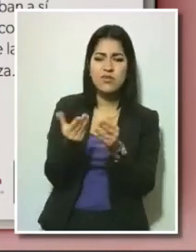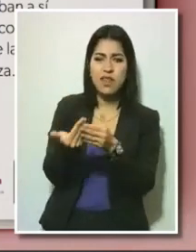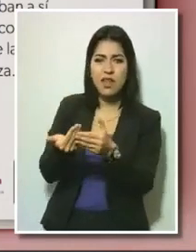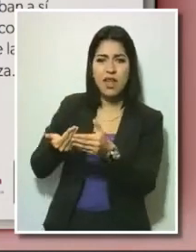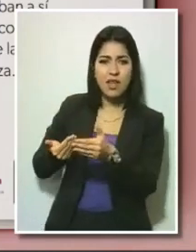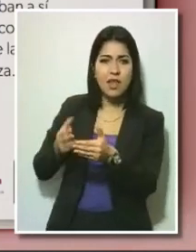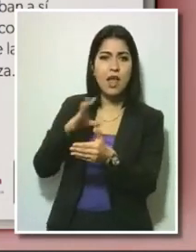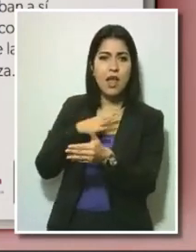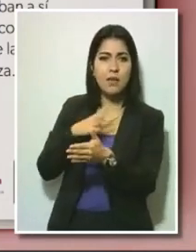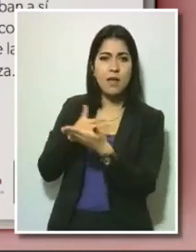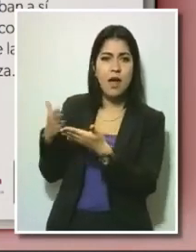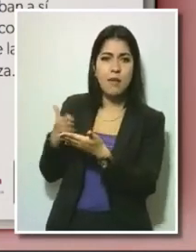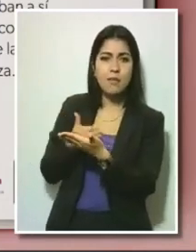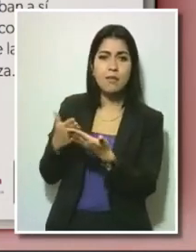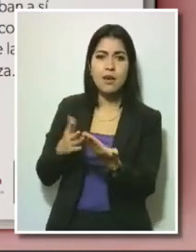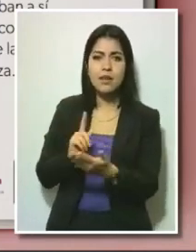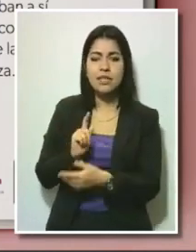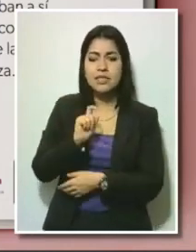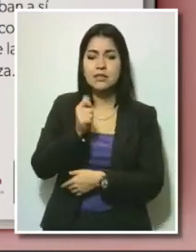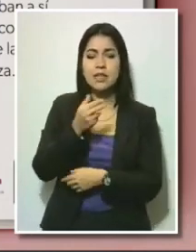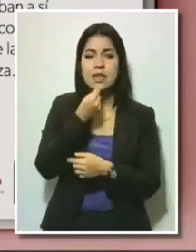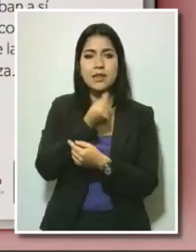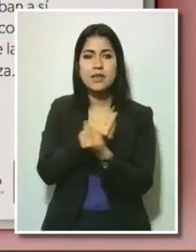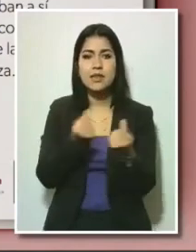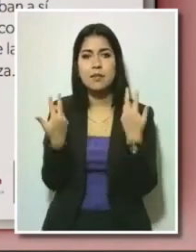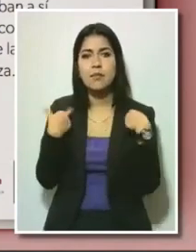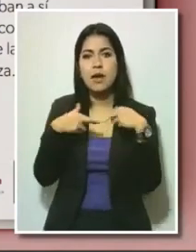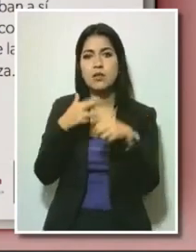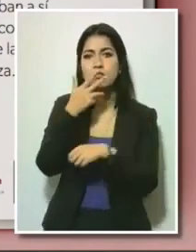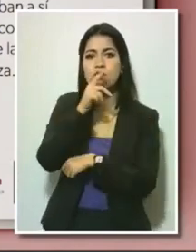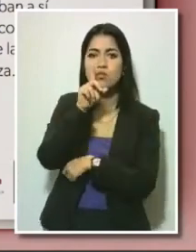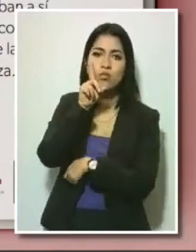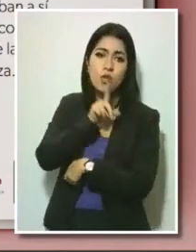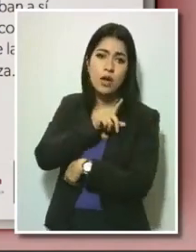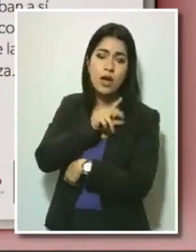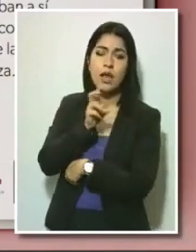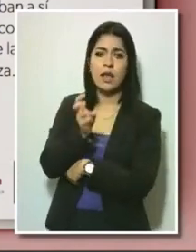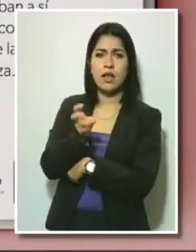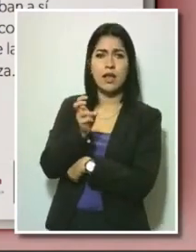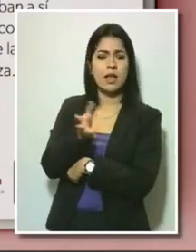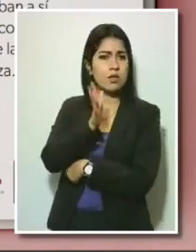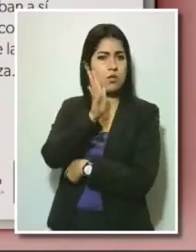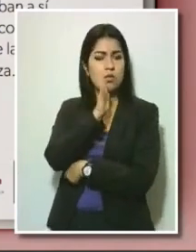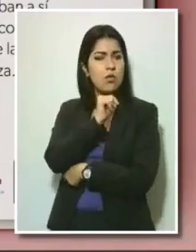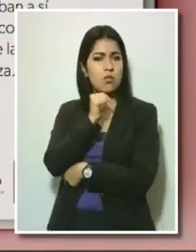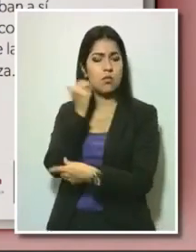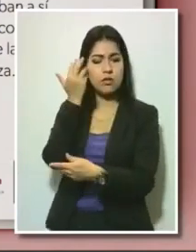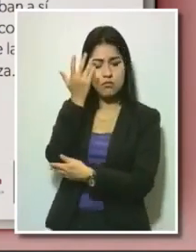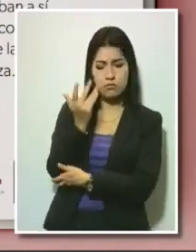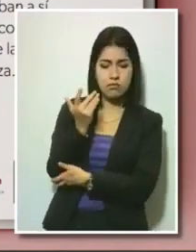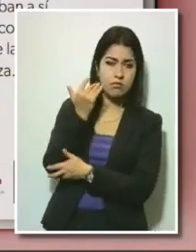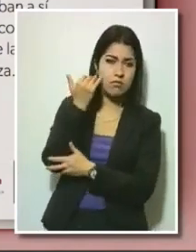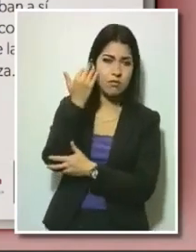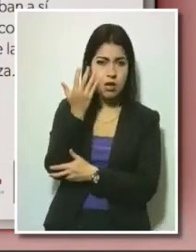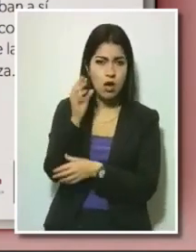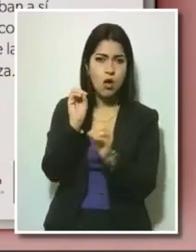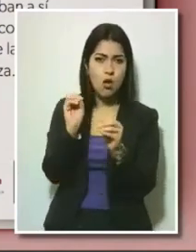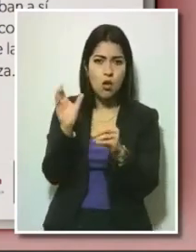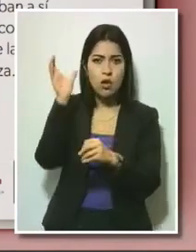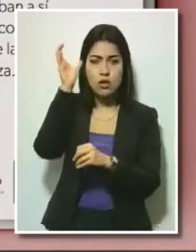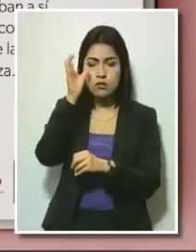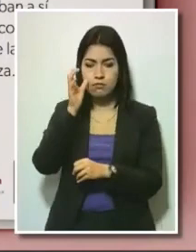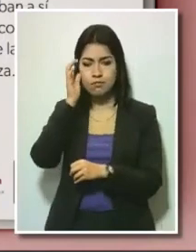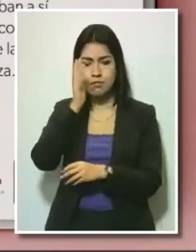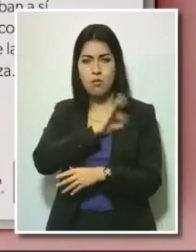que los niños, las niñas, los maestros, las maestras no tenemos o no se tiene una capacidad de pensamiento crítico o